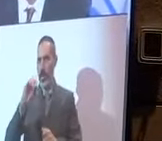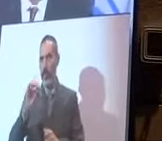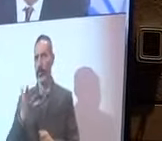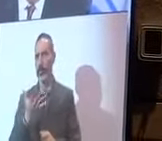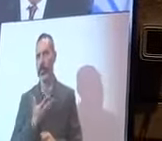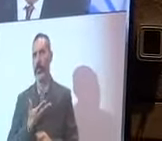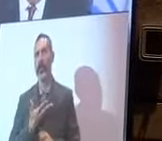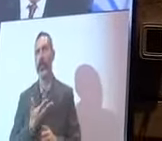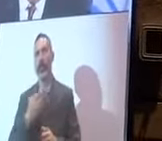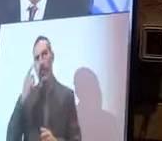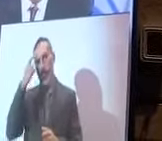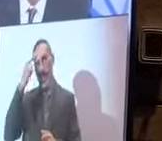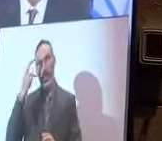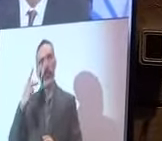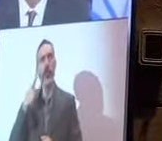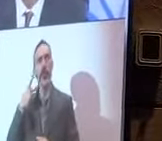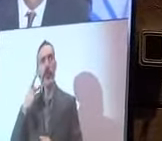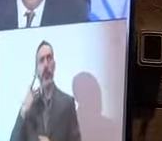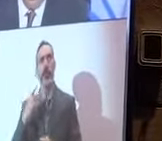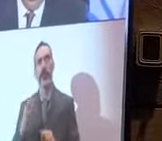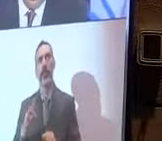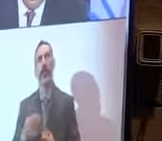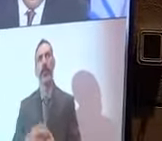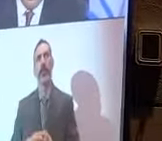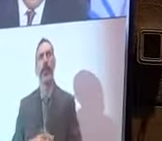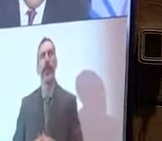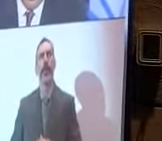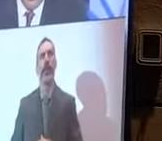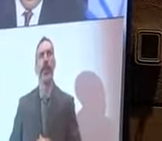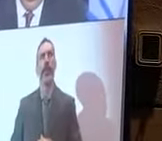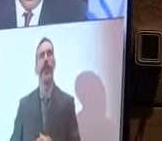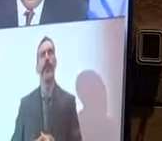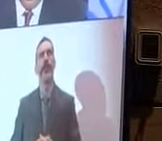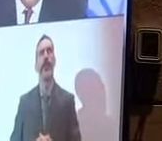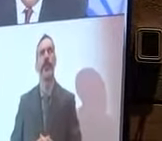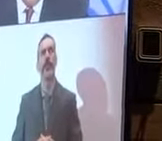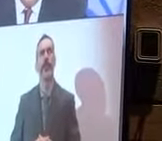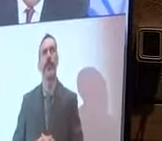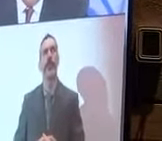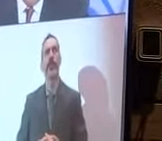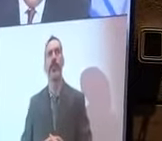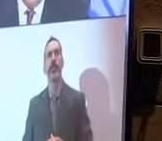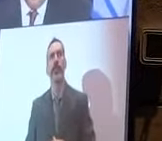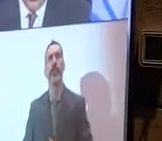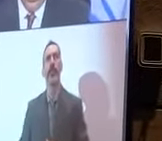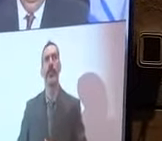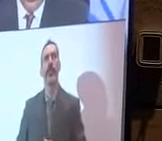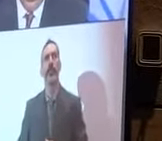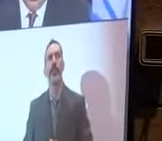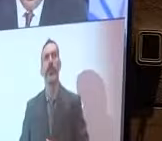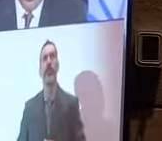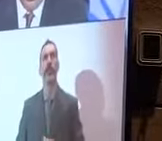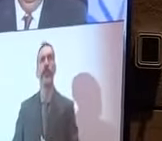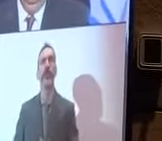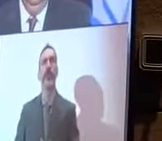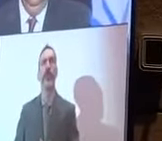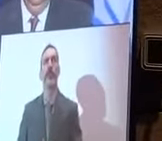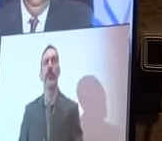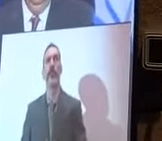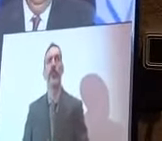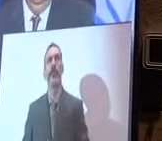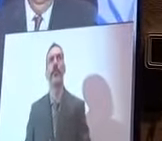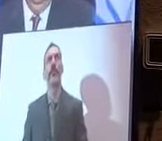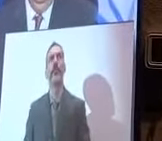para el político Miguel Vargas. ¿Verdad que sí? Y bueno, no puede haber más que